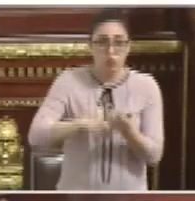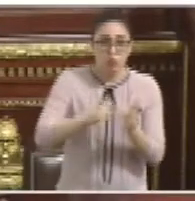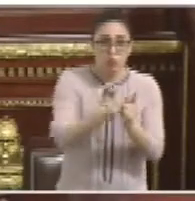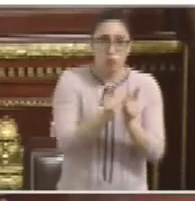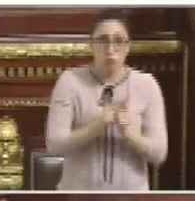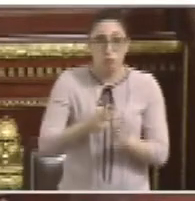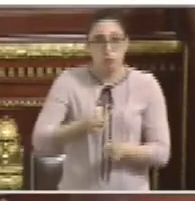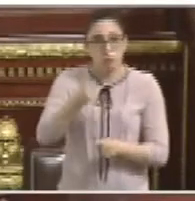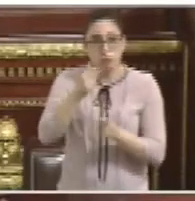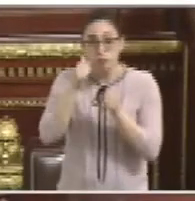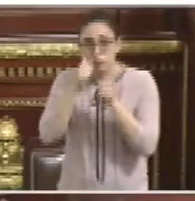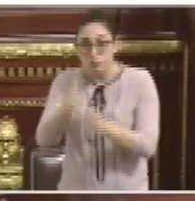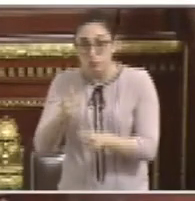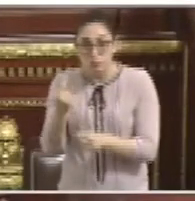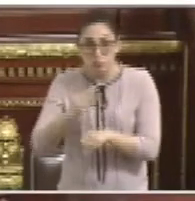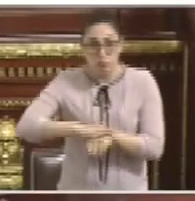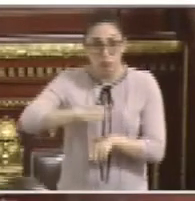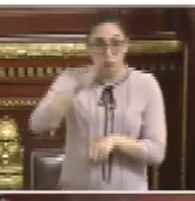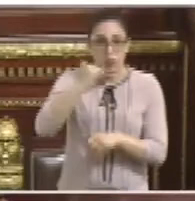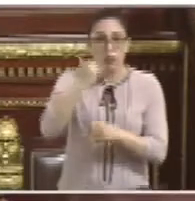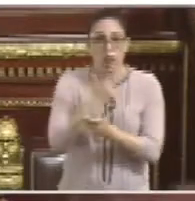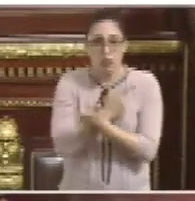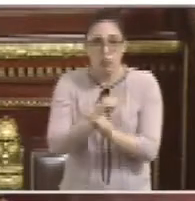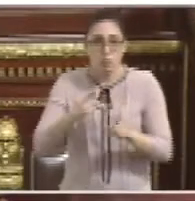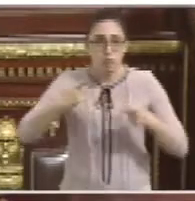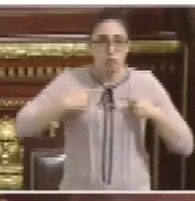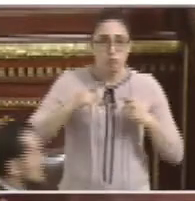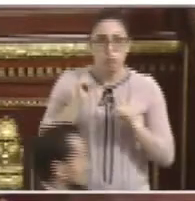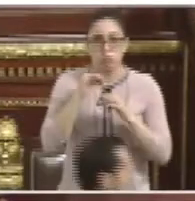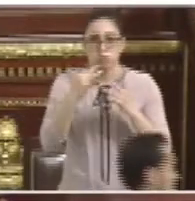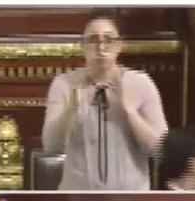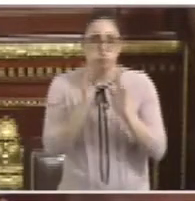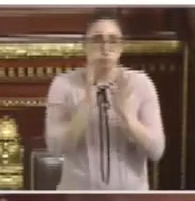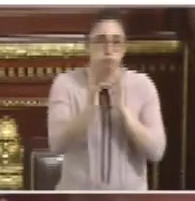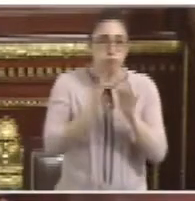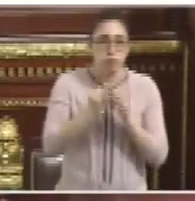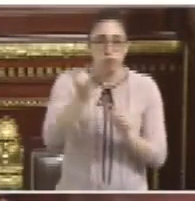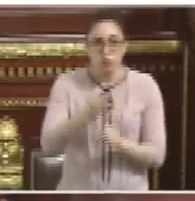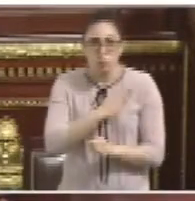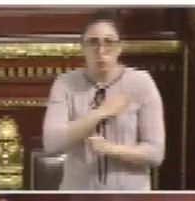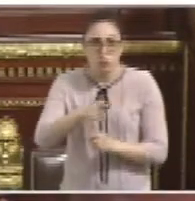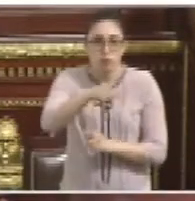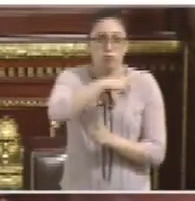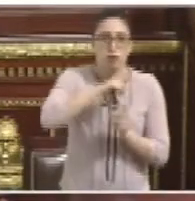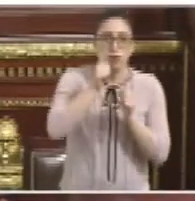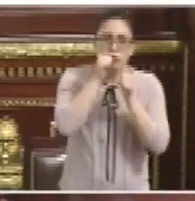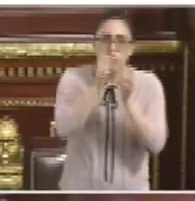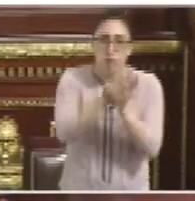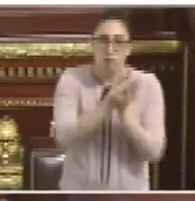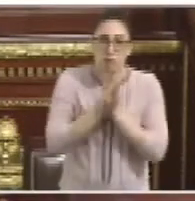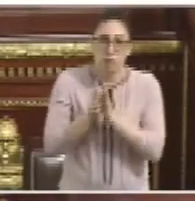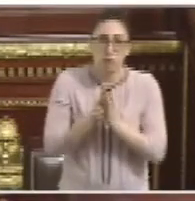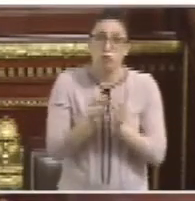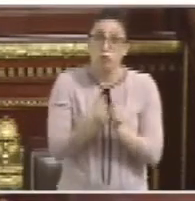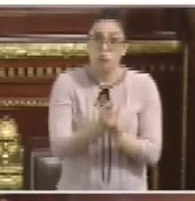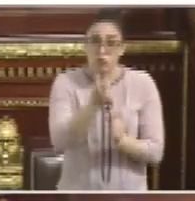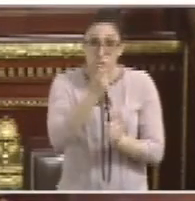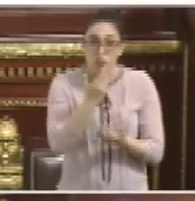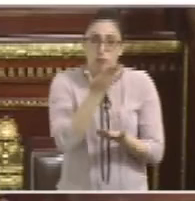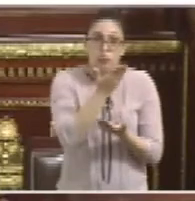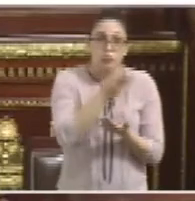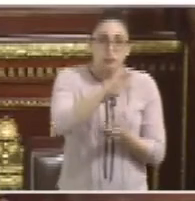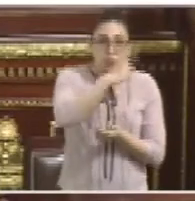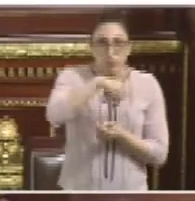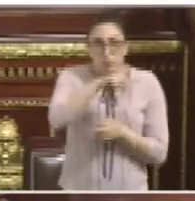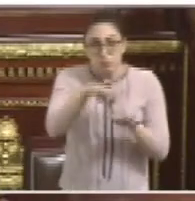prioritaria, así como el derecho al libre tránsito, la seguridad y la buena administración de los vecinos. Por lo expuesto, someto a